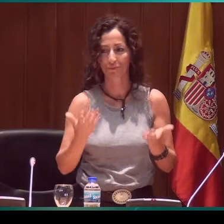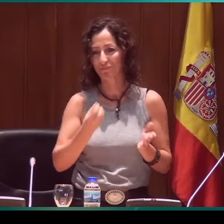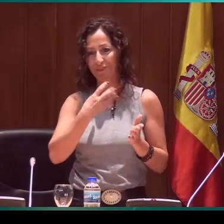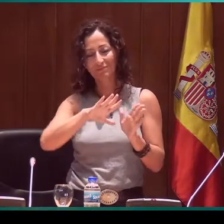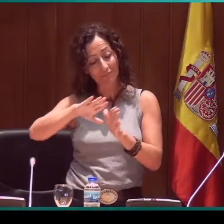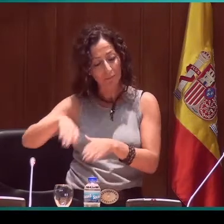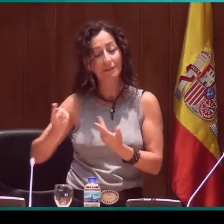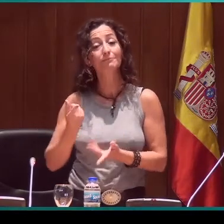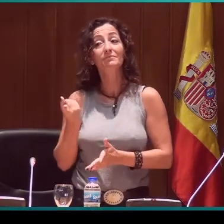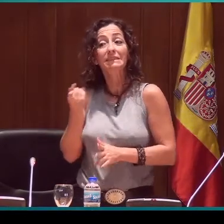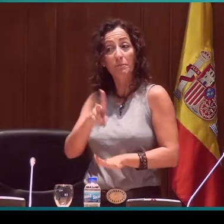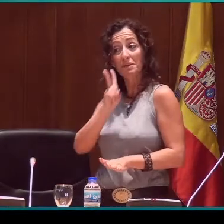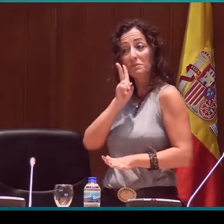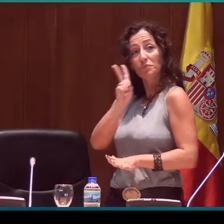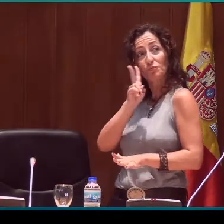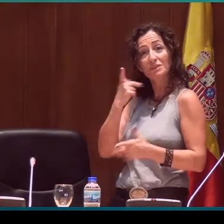esta prueba.